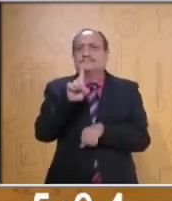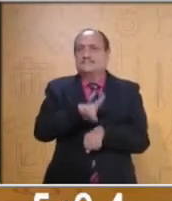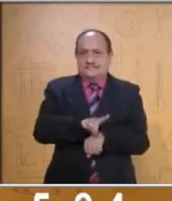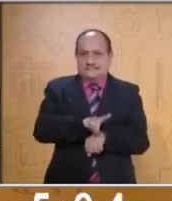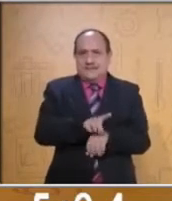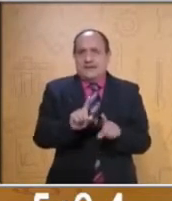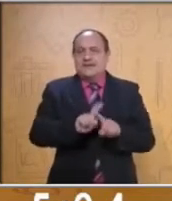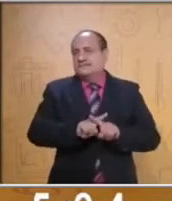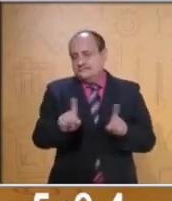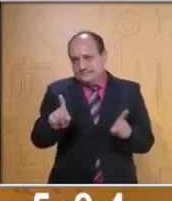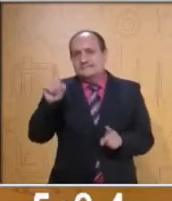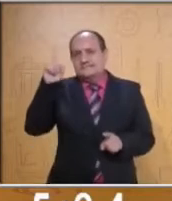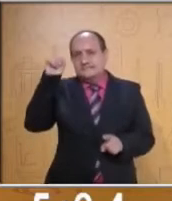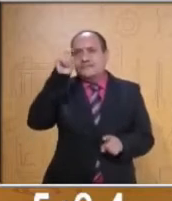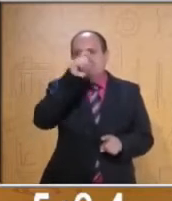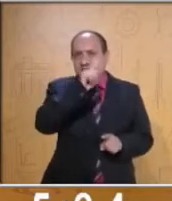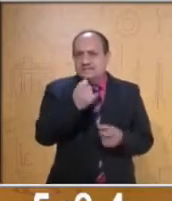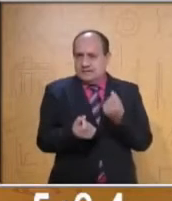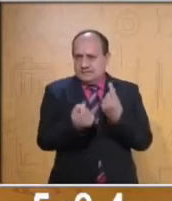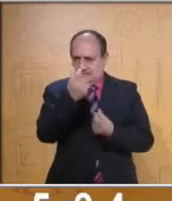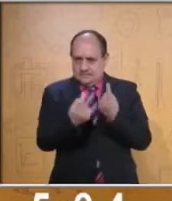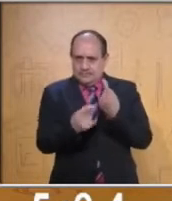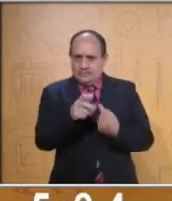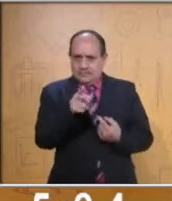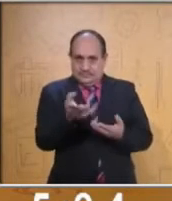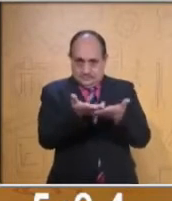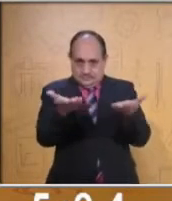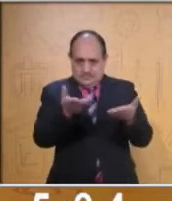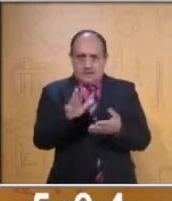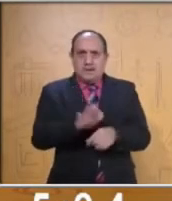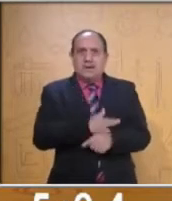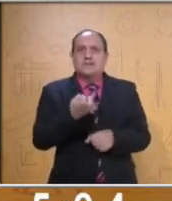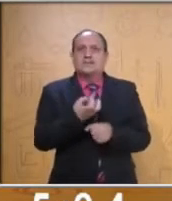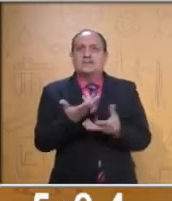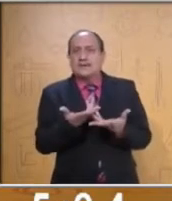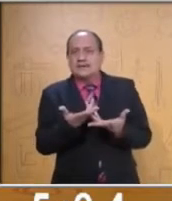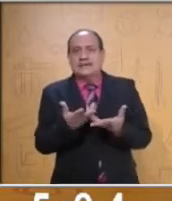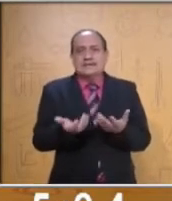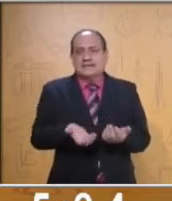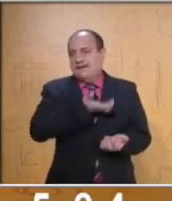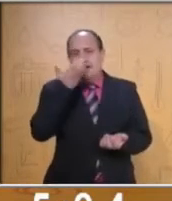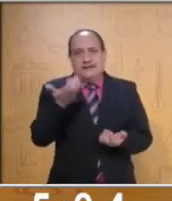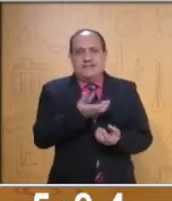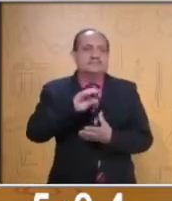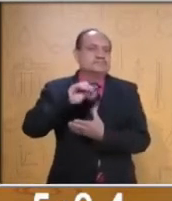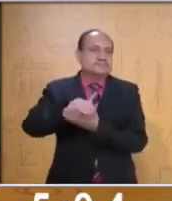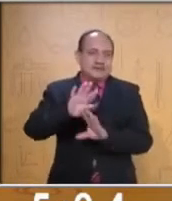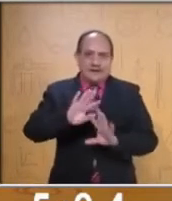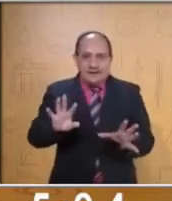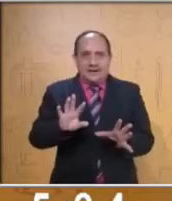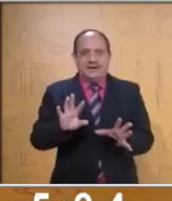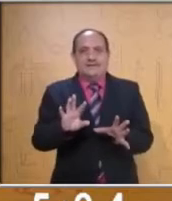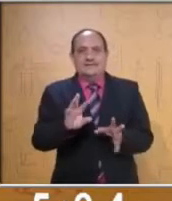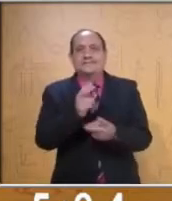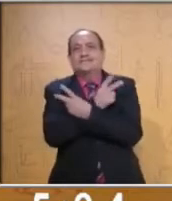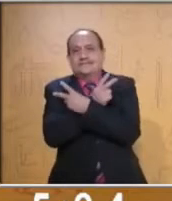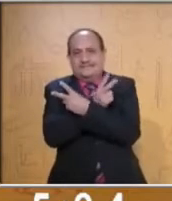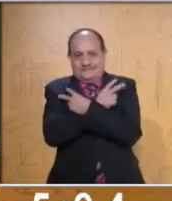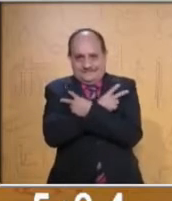bastante difícil, a lo mejor para algunos de ustedes, pues porque nos habíamos desacostumbrado a ir de alguna